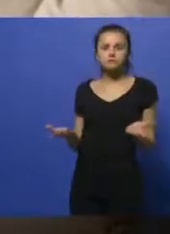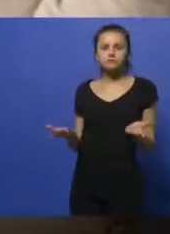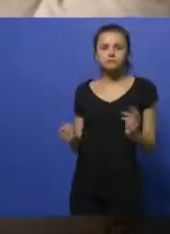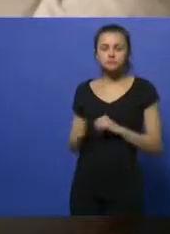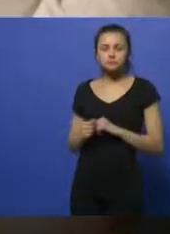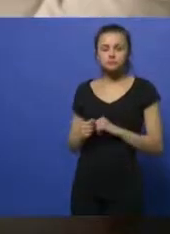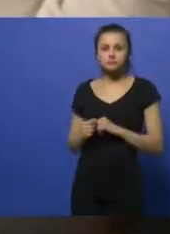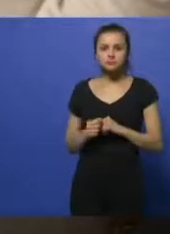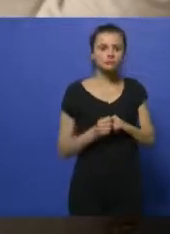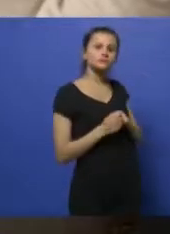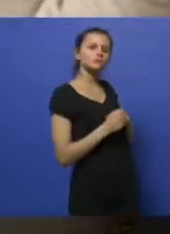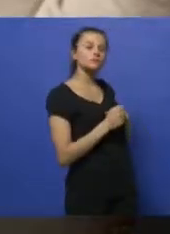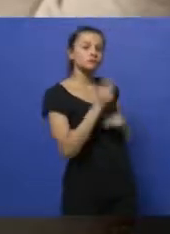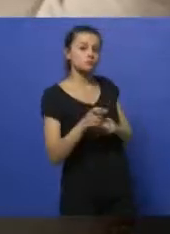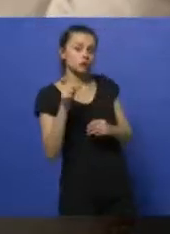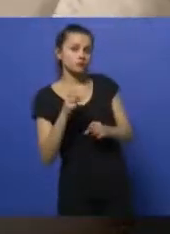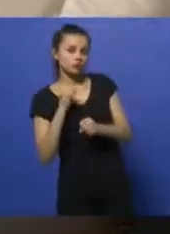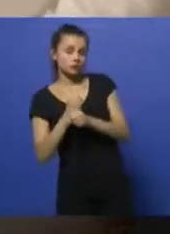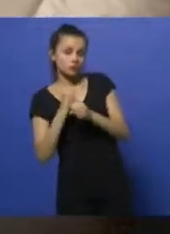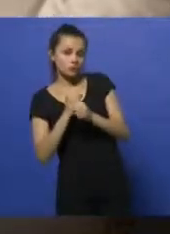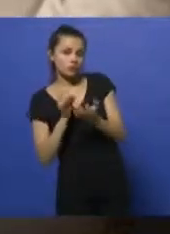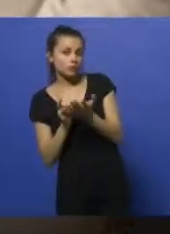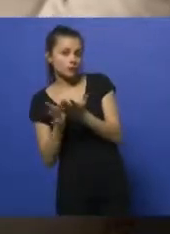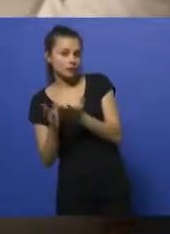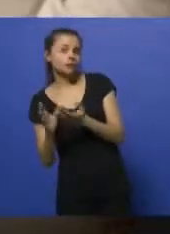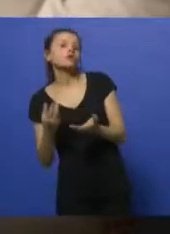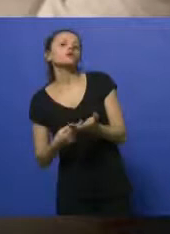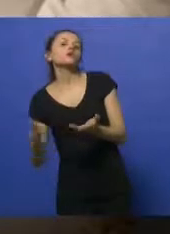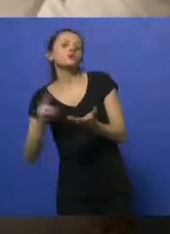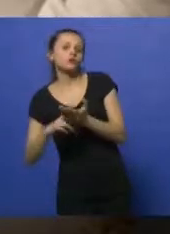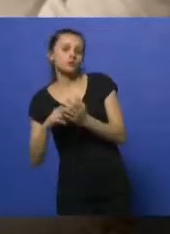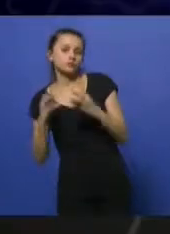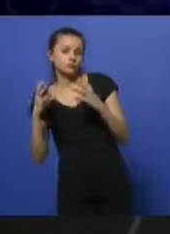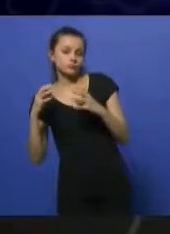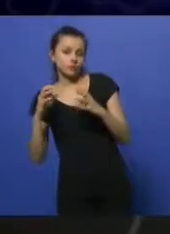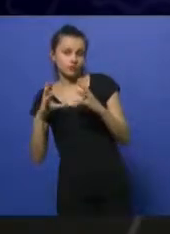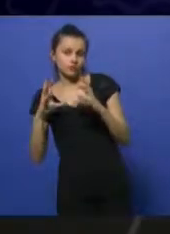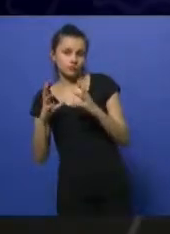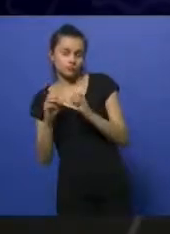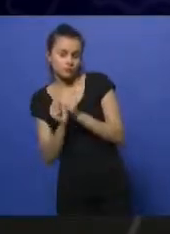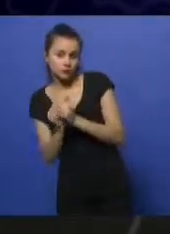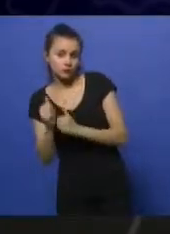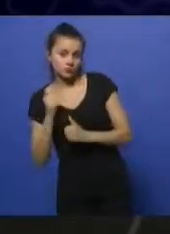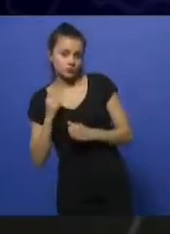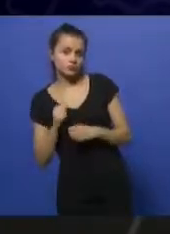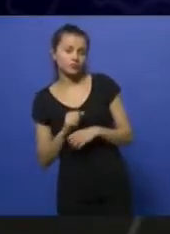de unos nuevos despidos, corren riesgo la fábrica. Sí, realmente, sí, realmente. Así es. Heredia, muchas